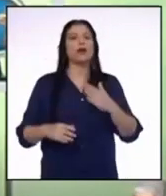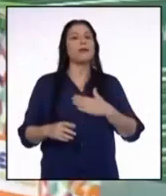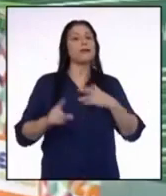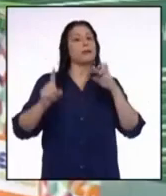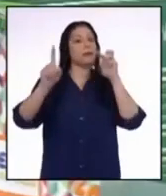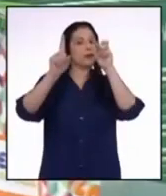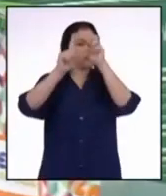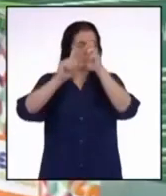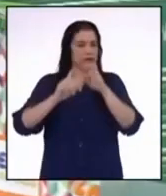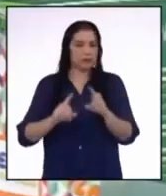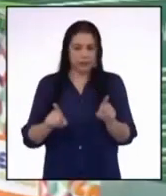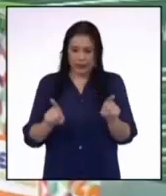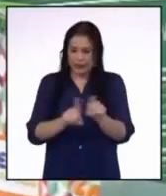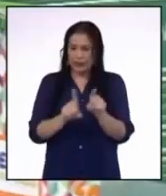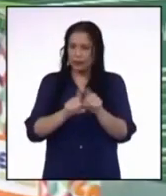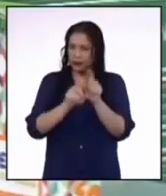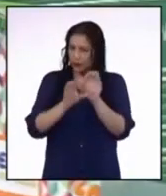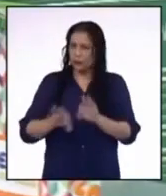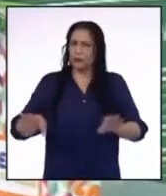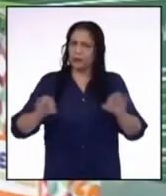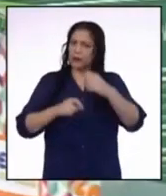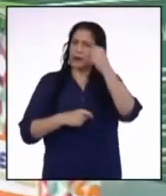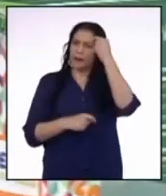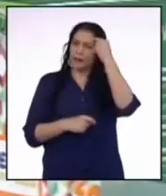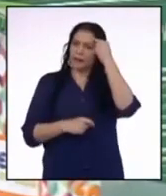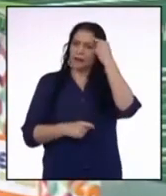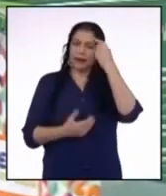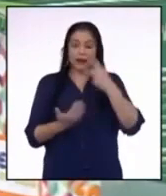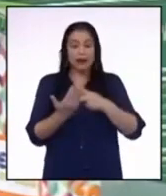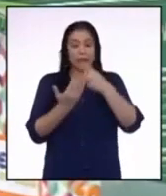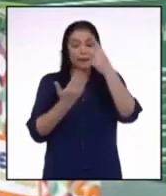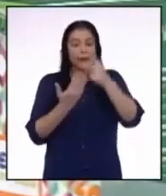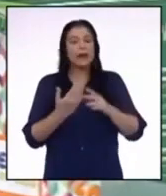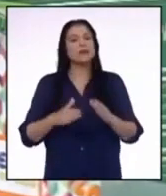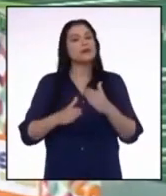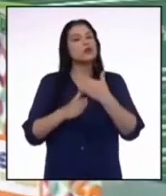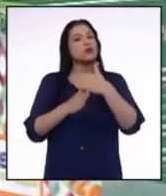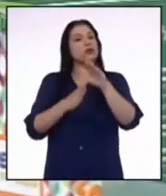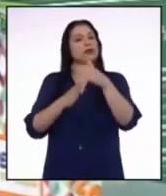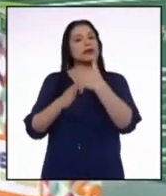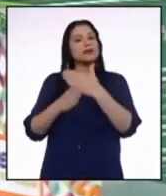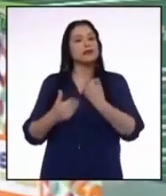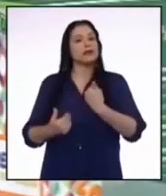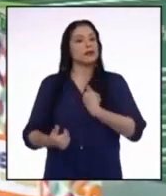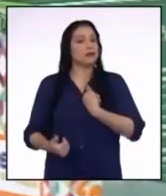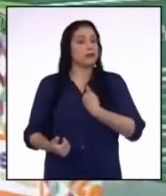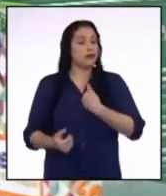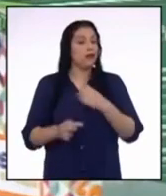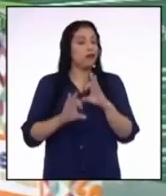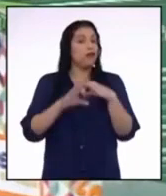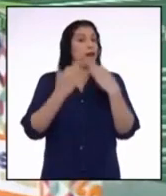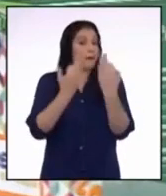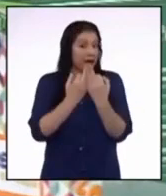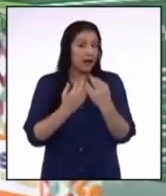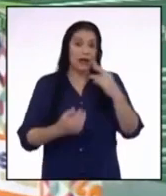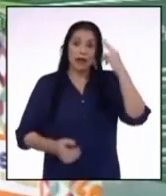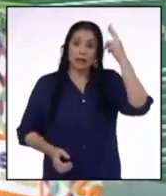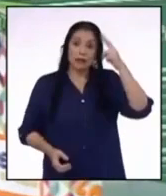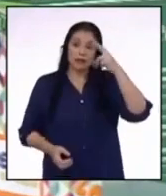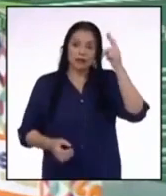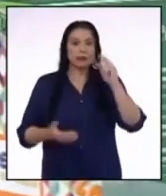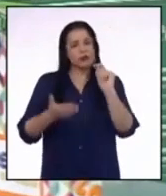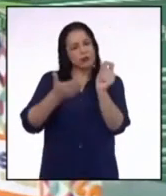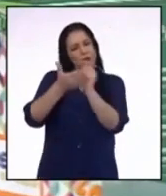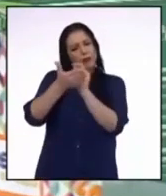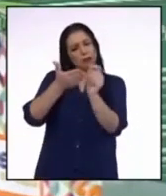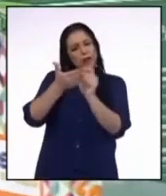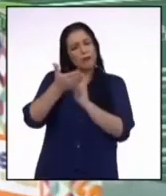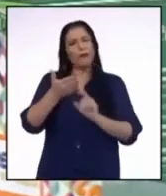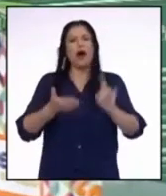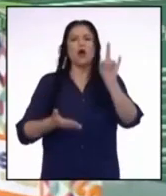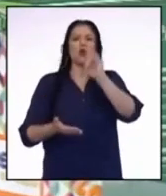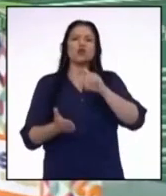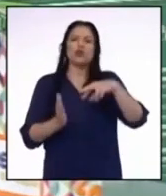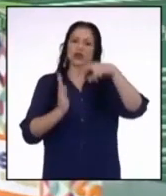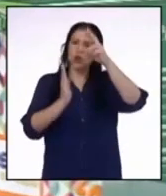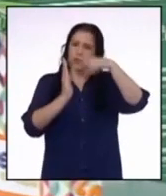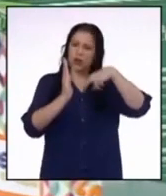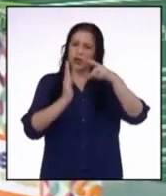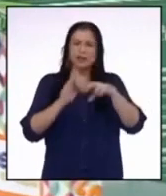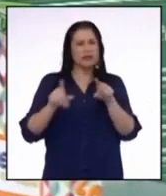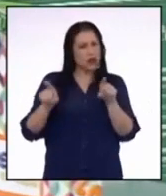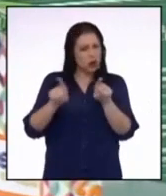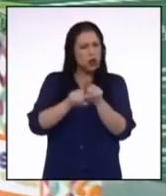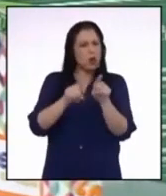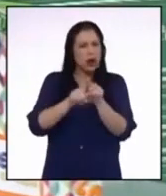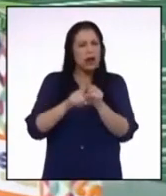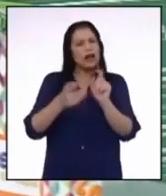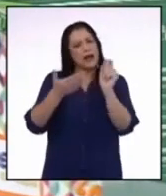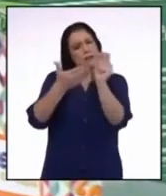propósitos. Además, es importante pensar que el plan será compartido con nuestra familia. Por ello, debemos escribir utilizando un registro estándar para